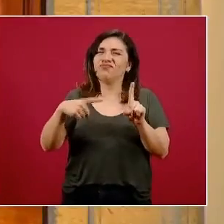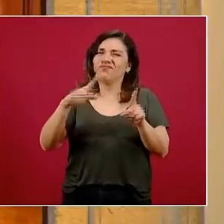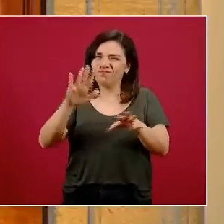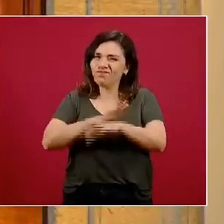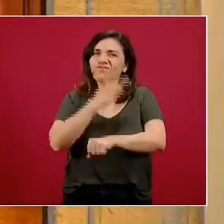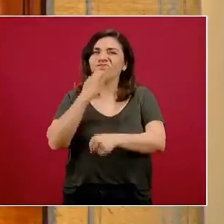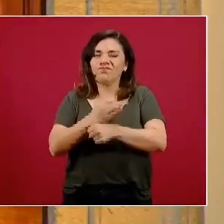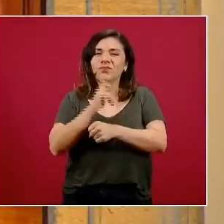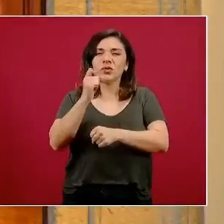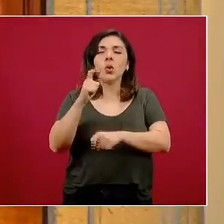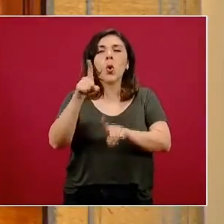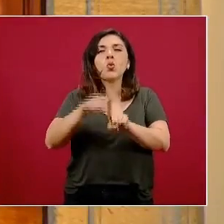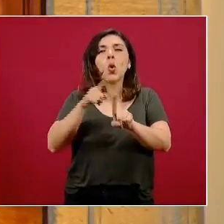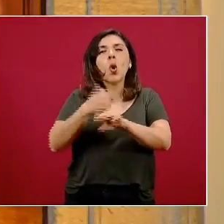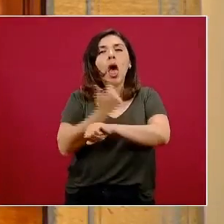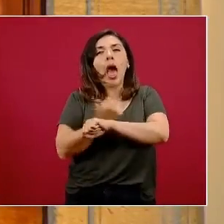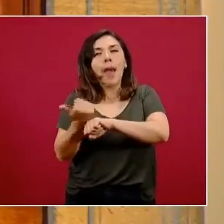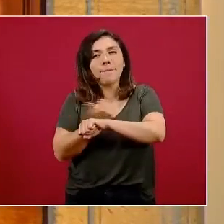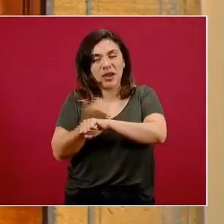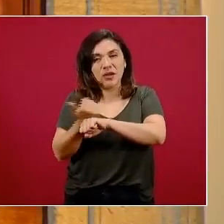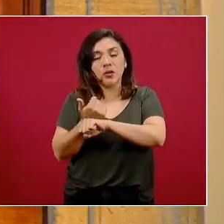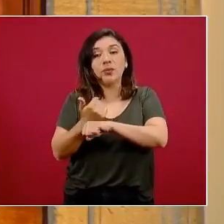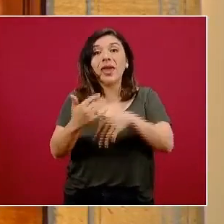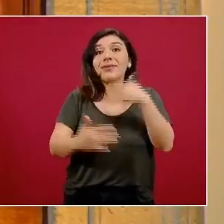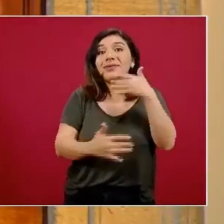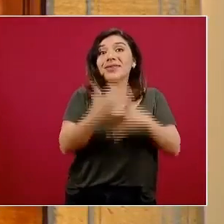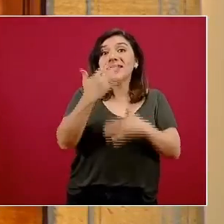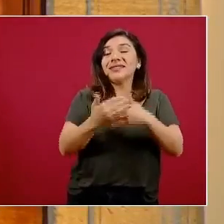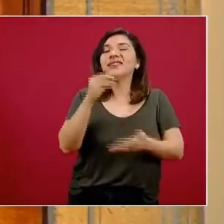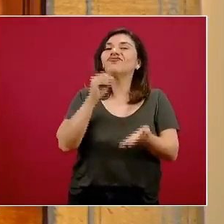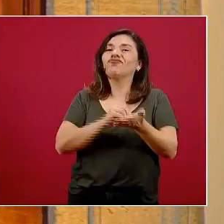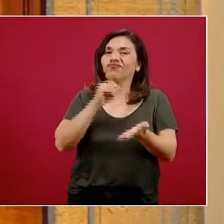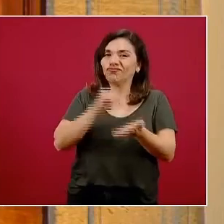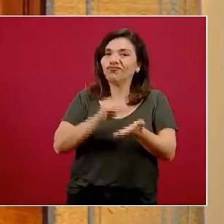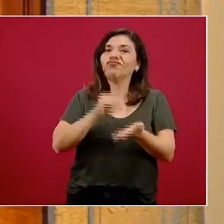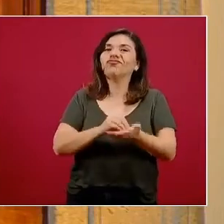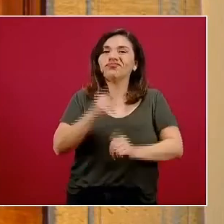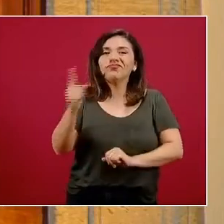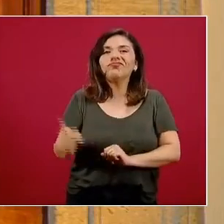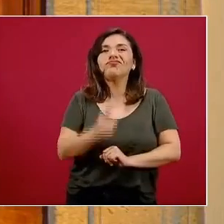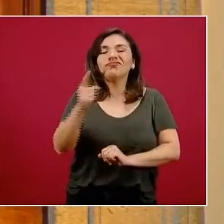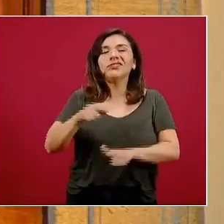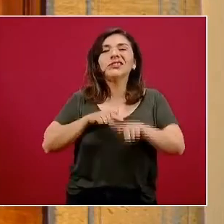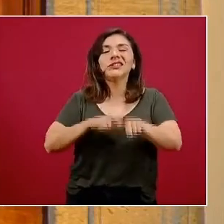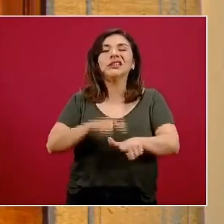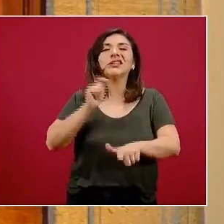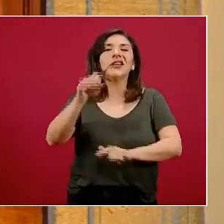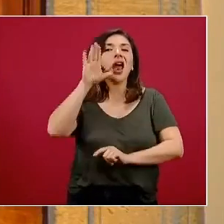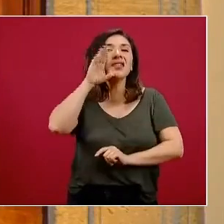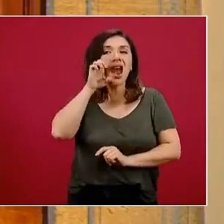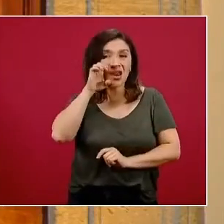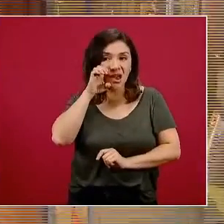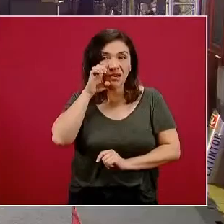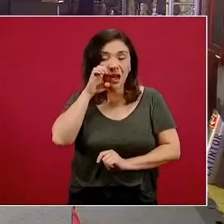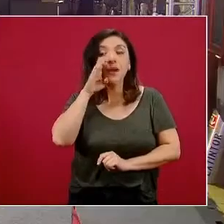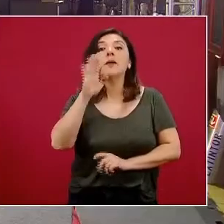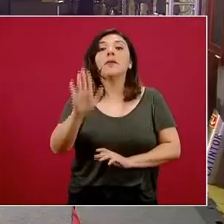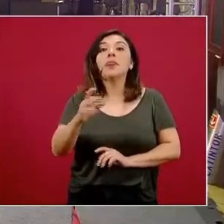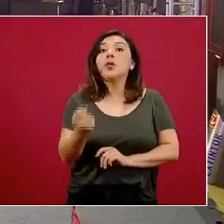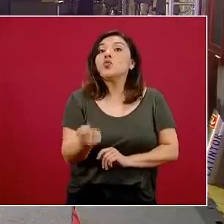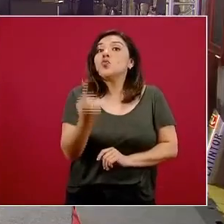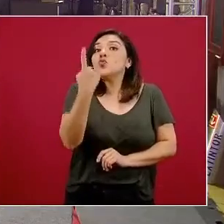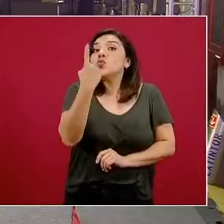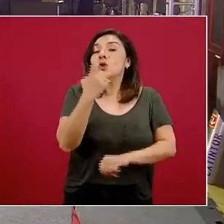moderado, que es el amarillo. 15 todavía se mantienen en nivel naranja, y